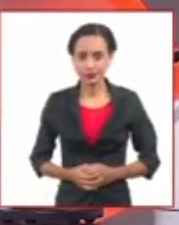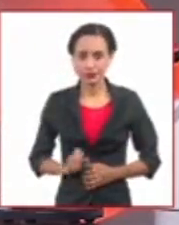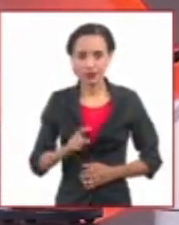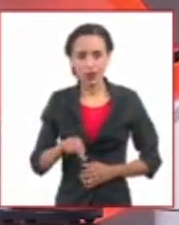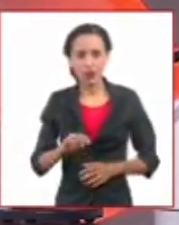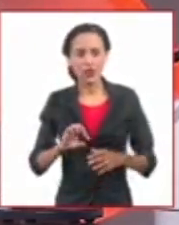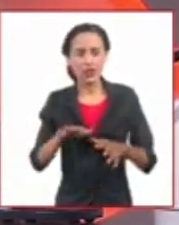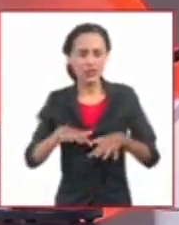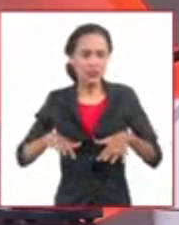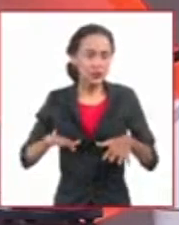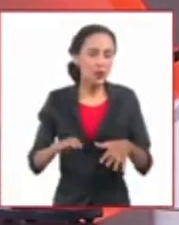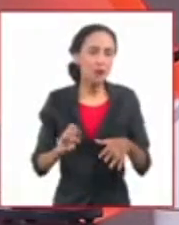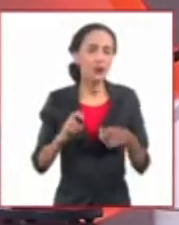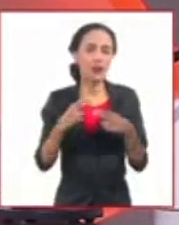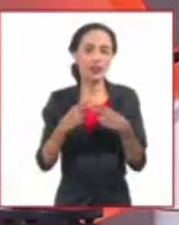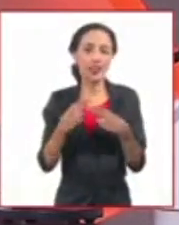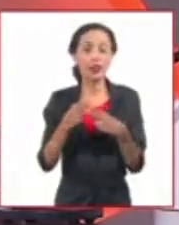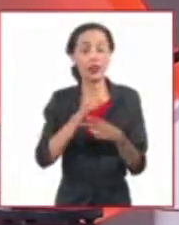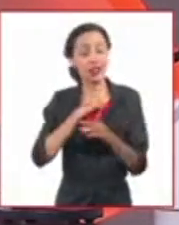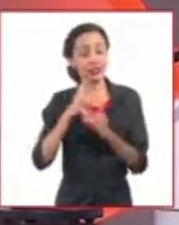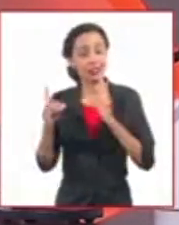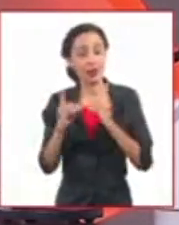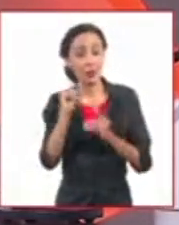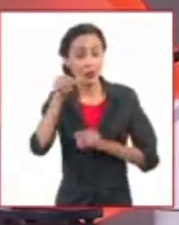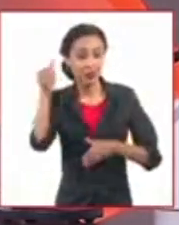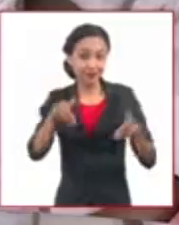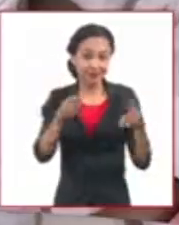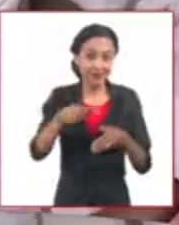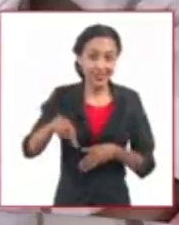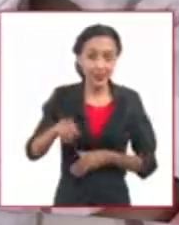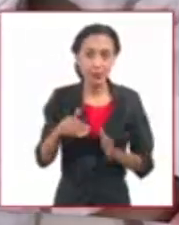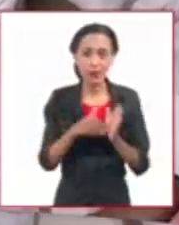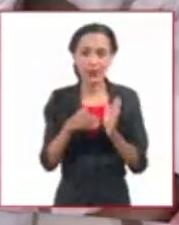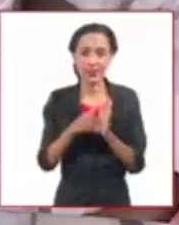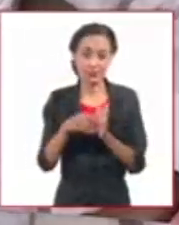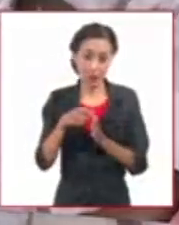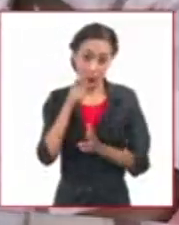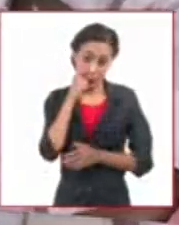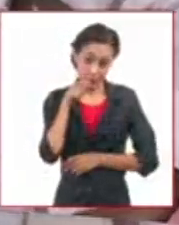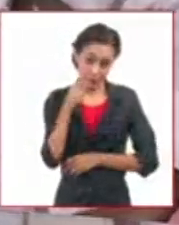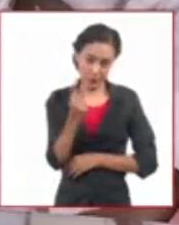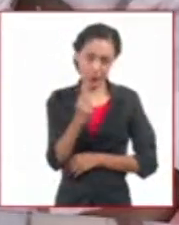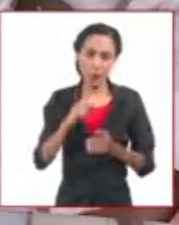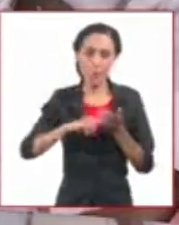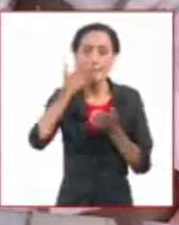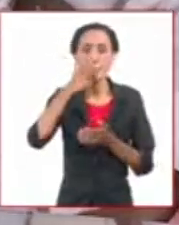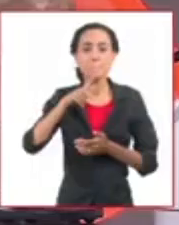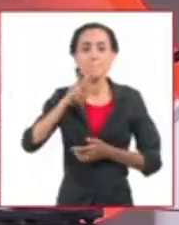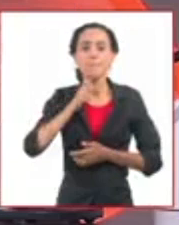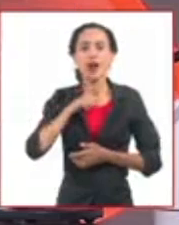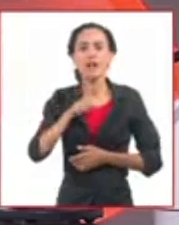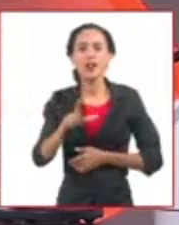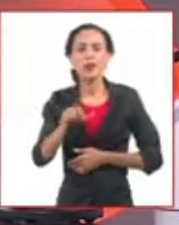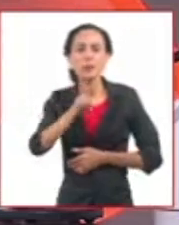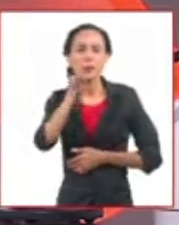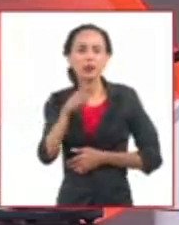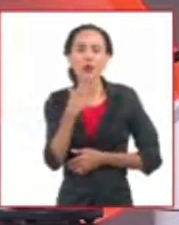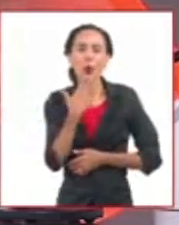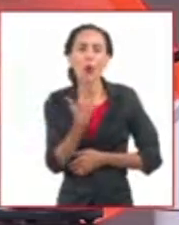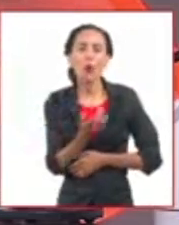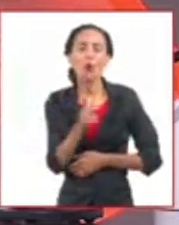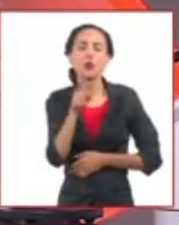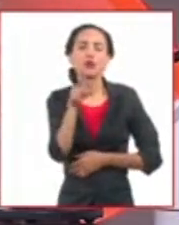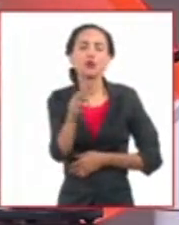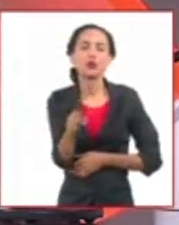eso quisiera conversar con mis panelistas esta tarde para ver cómo valorar pues el escenario en el que se llega a